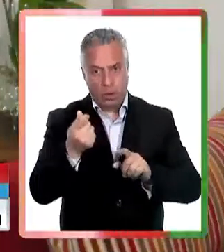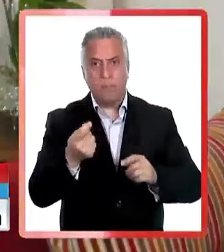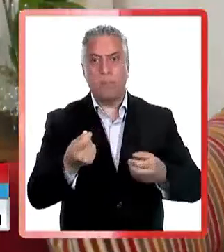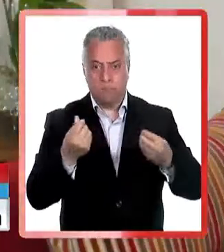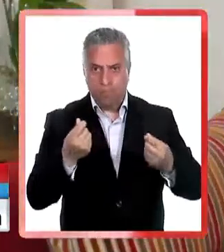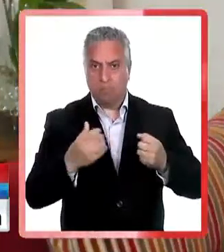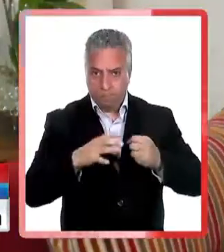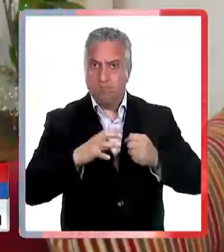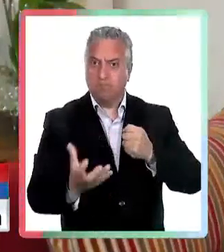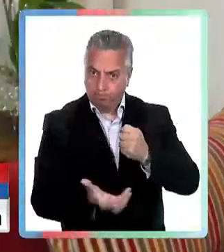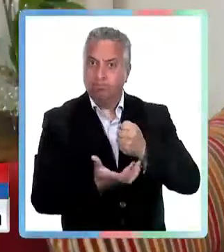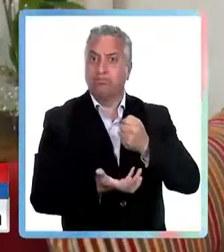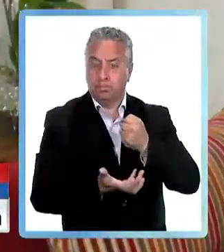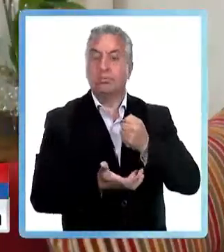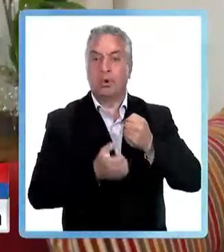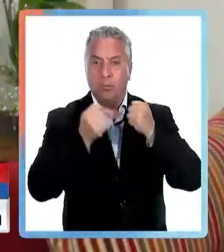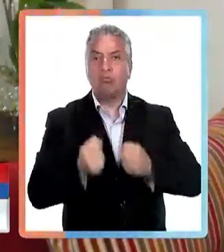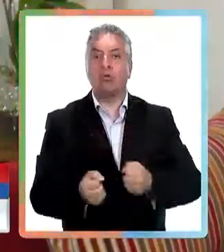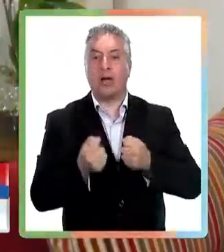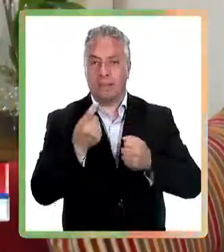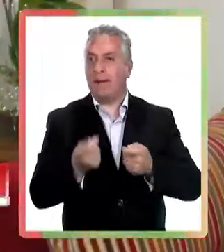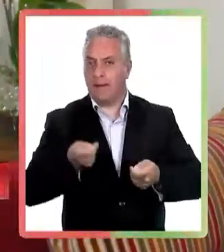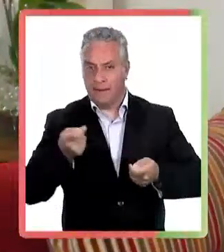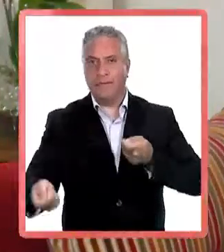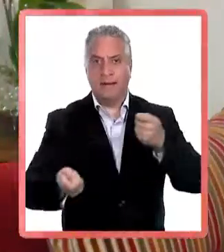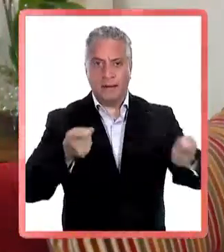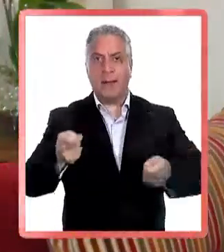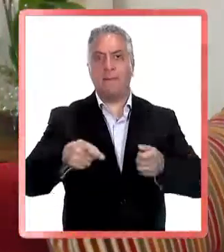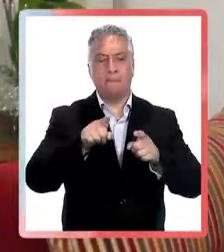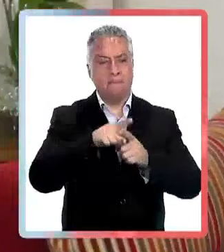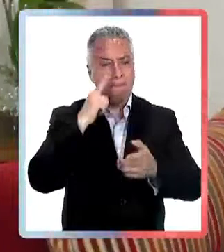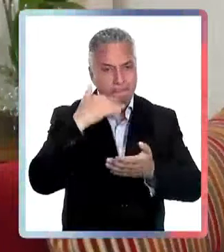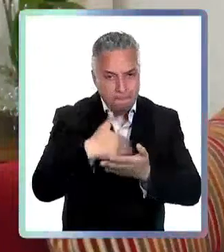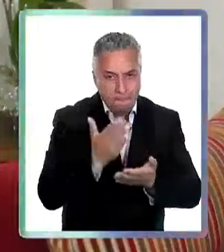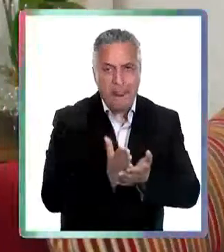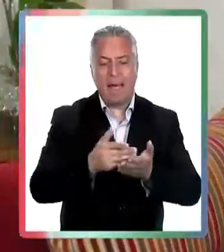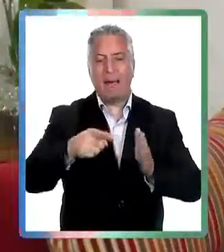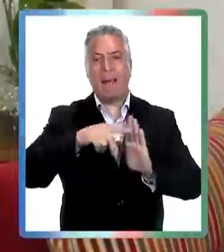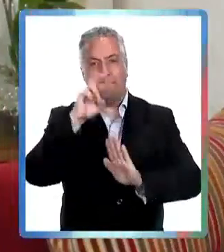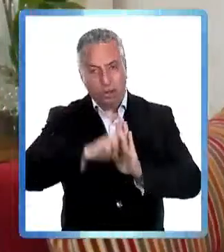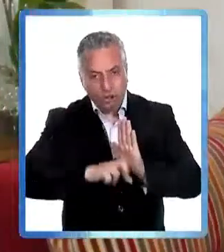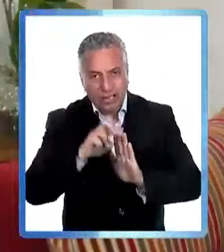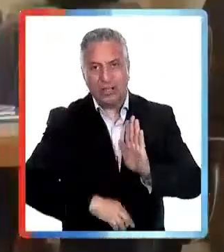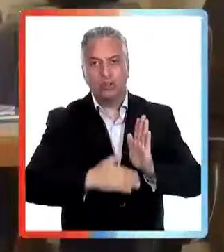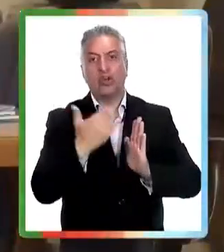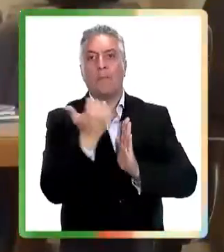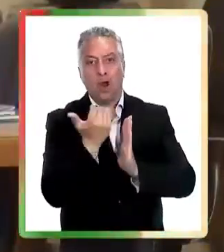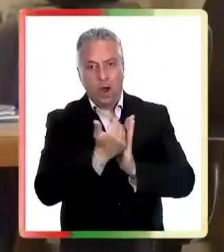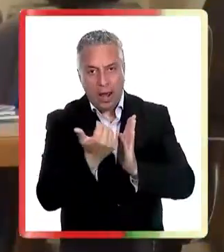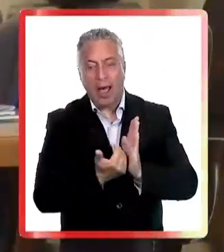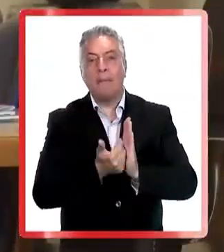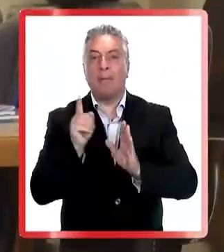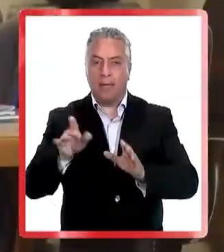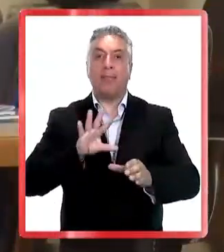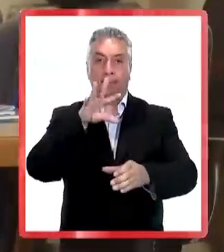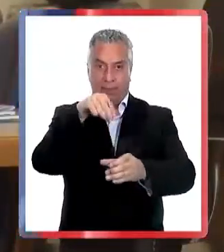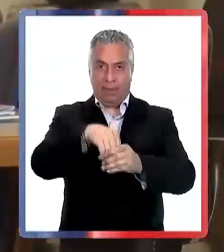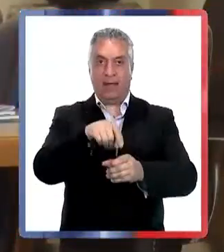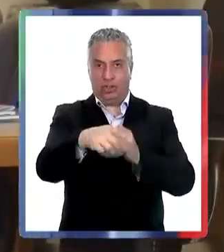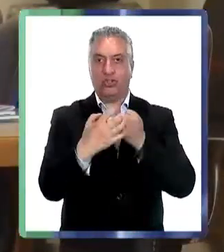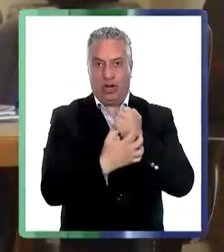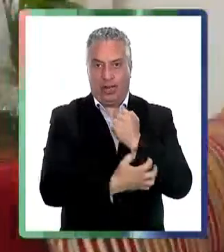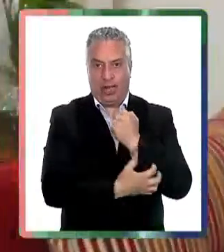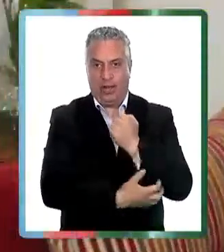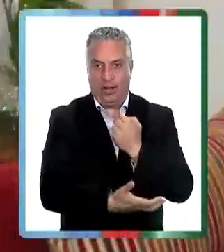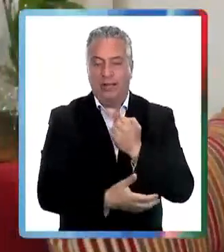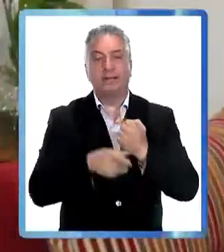cantidad importante de recursos para poder invertir en planes y proyectos y programas dentro de las